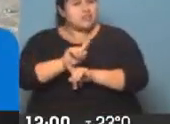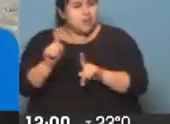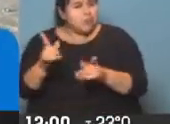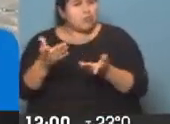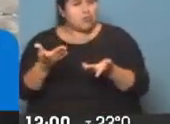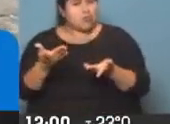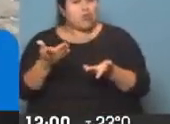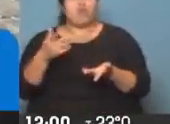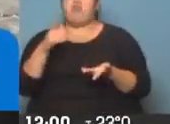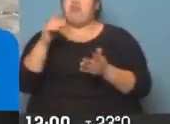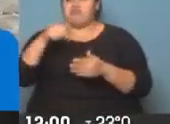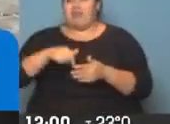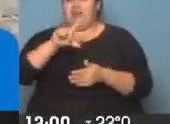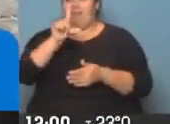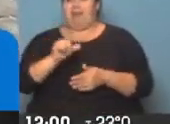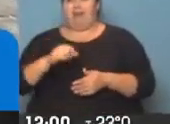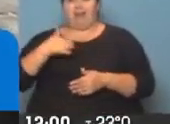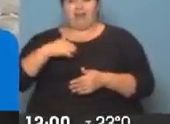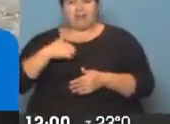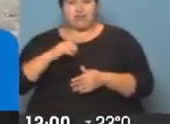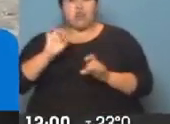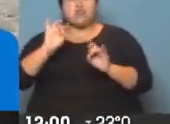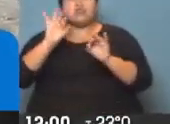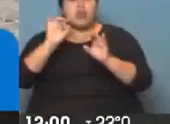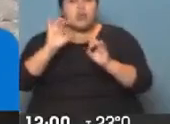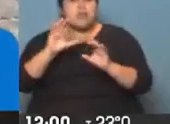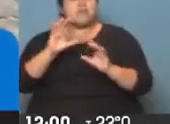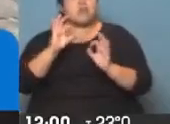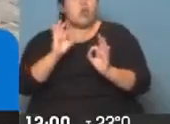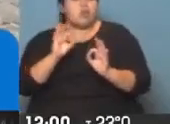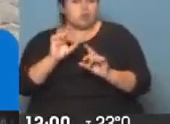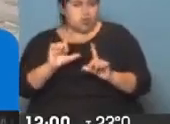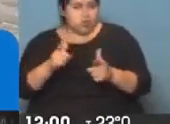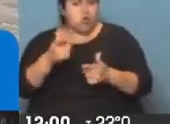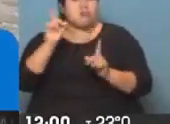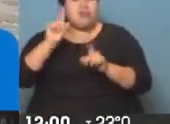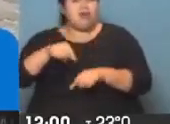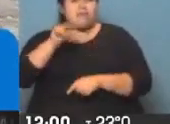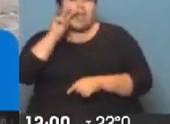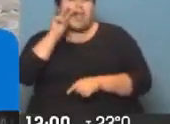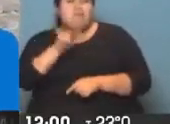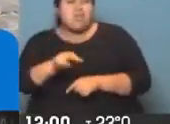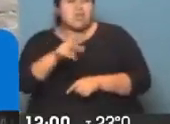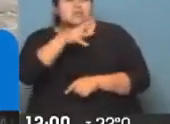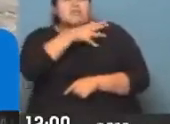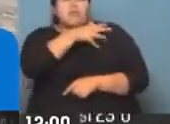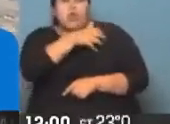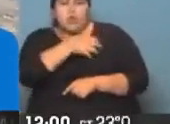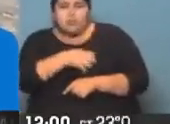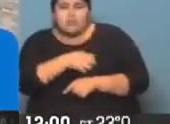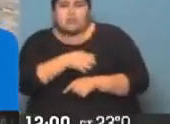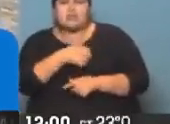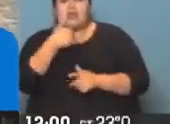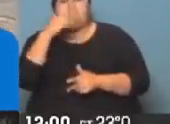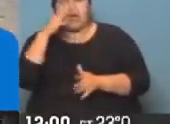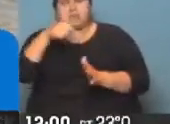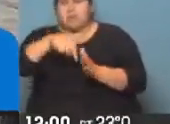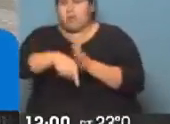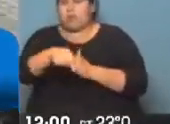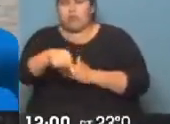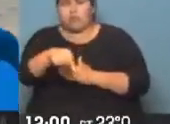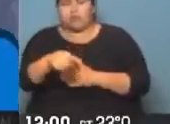Argentina desde el punto de vista no nominal solamente, sino también desde el punto de vista de la pobreza estructural, más grave aún. Estamos